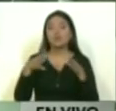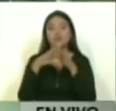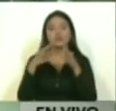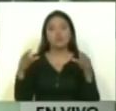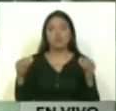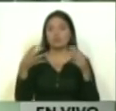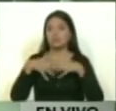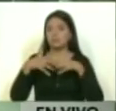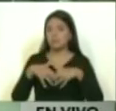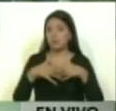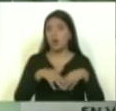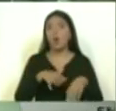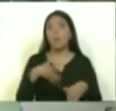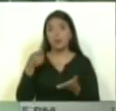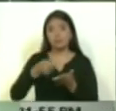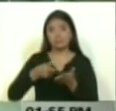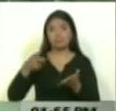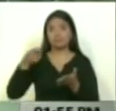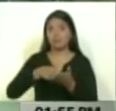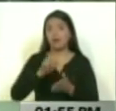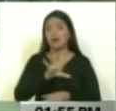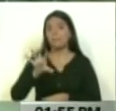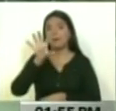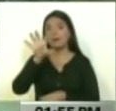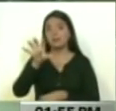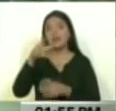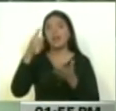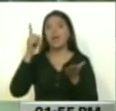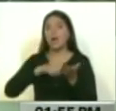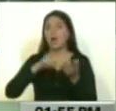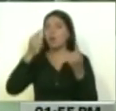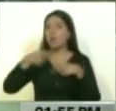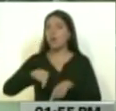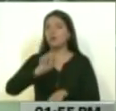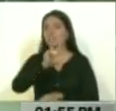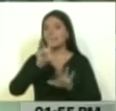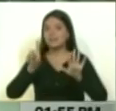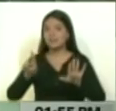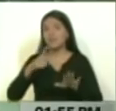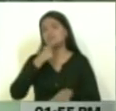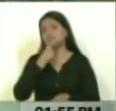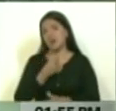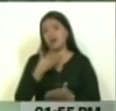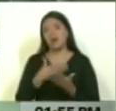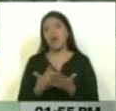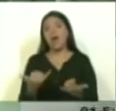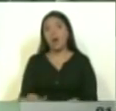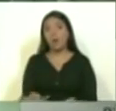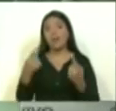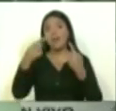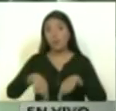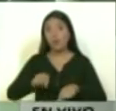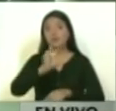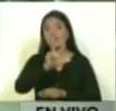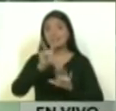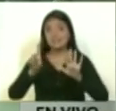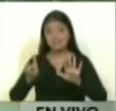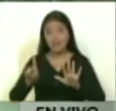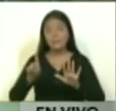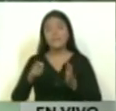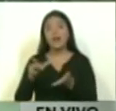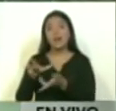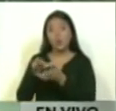grande, puedan invertir en el país, lo que es el convenio 36, las facilidades que ahora se dan a través del convenio 36 para el